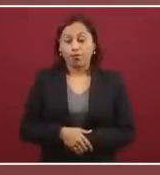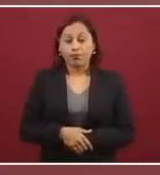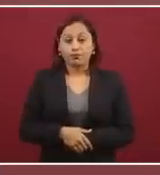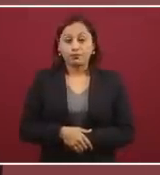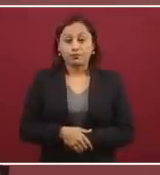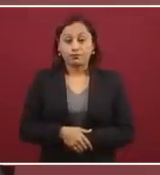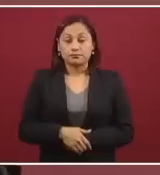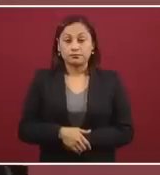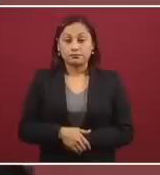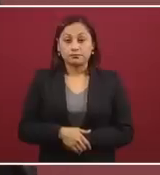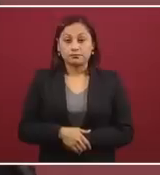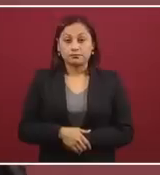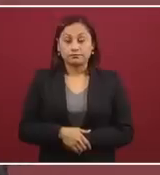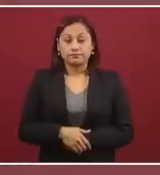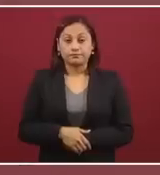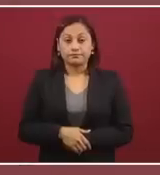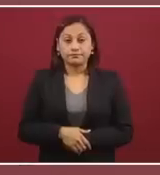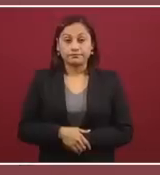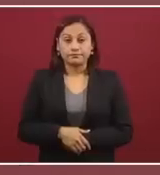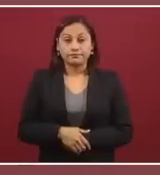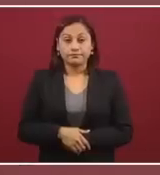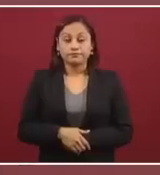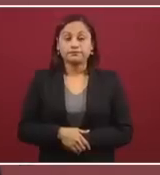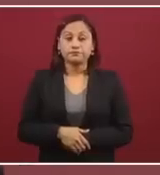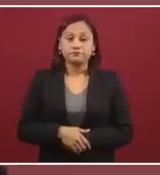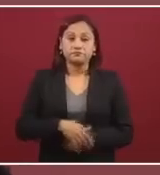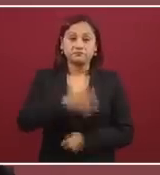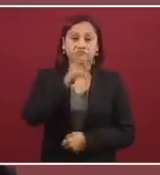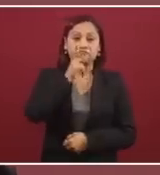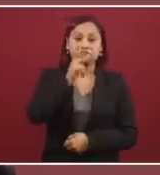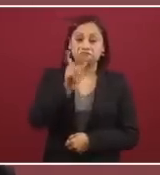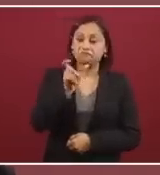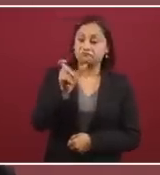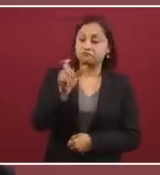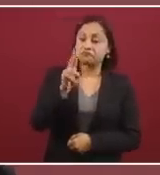frase o esa palabra